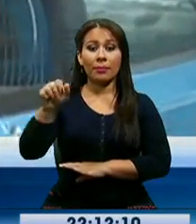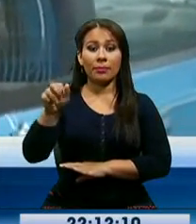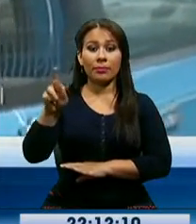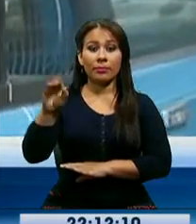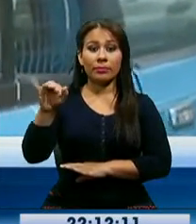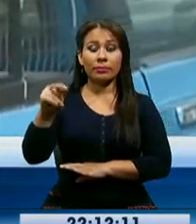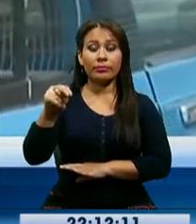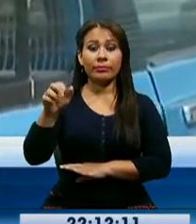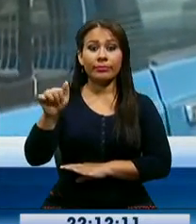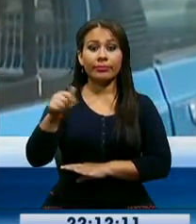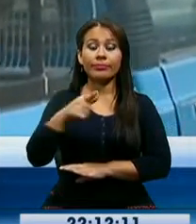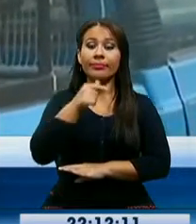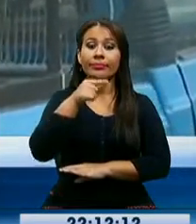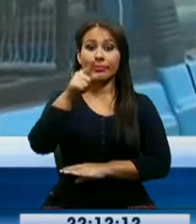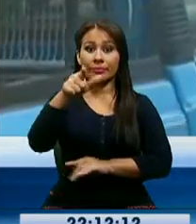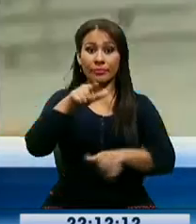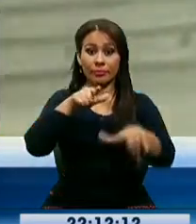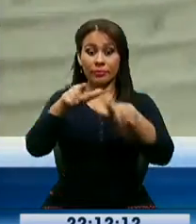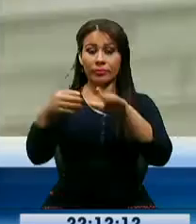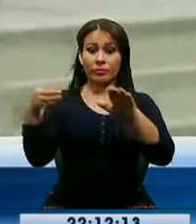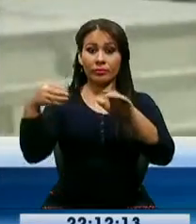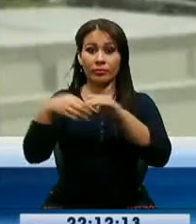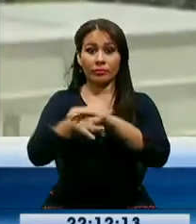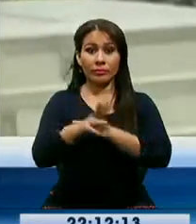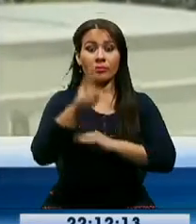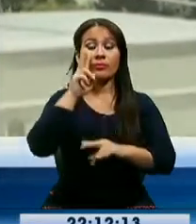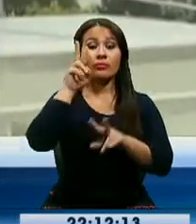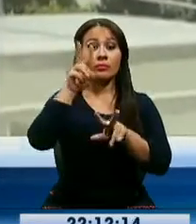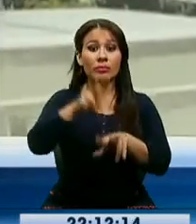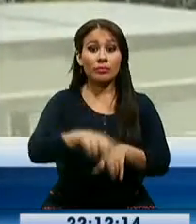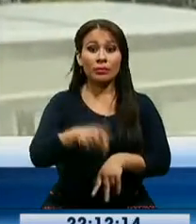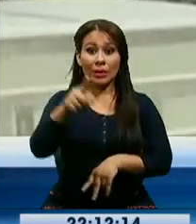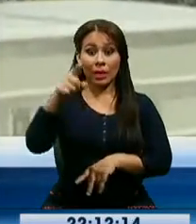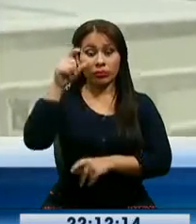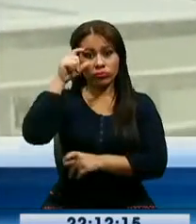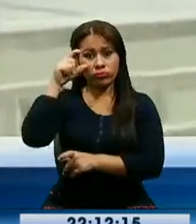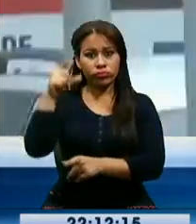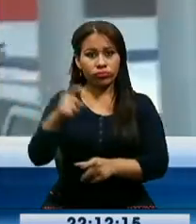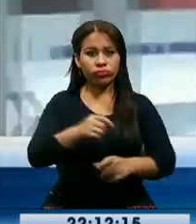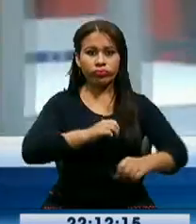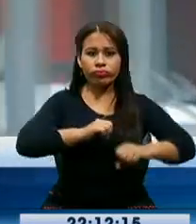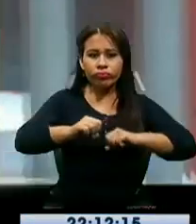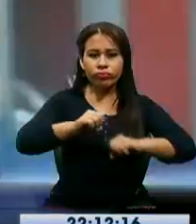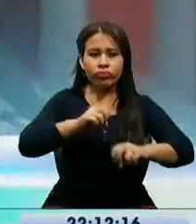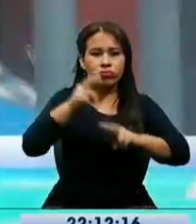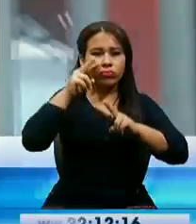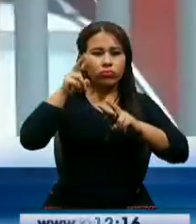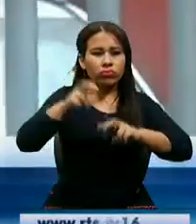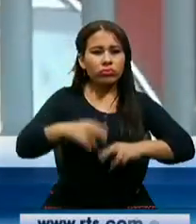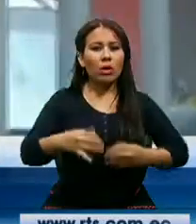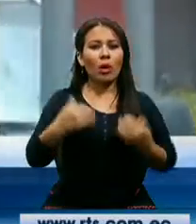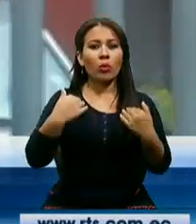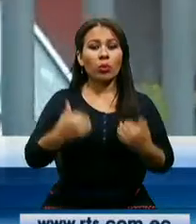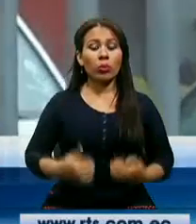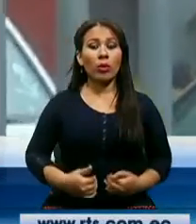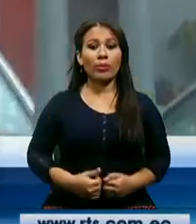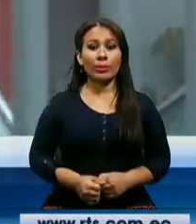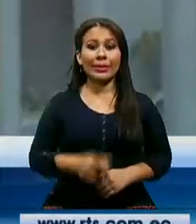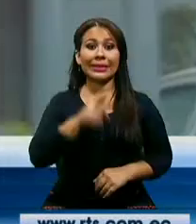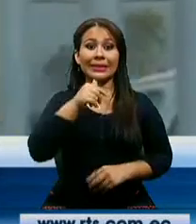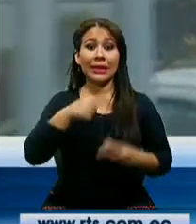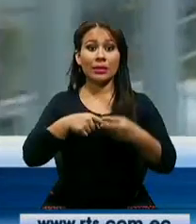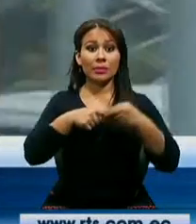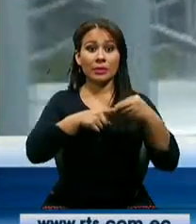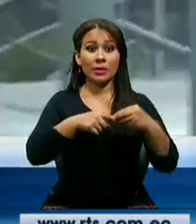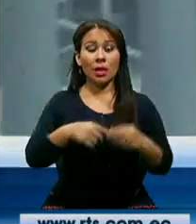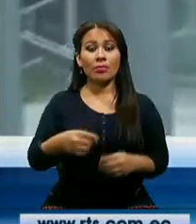se concentró en este centro forense. Se conoció que la llegada de los cadáveres a este lugar obedecería a que este cuenta con un cromatógrafo para